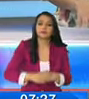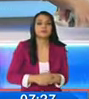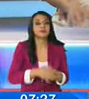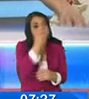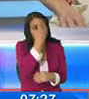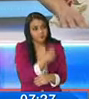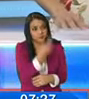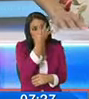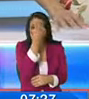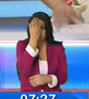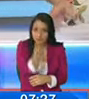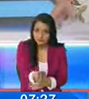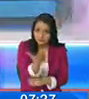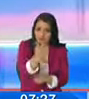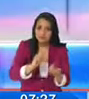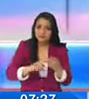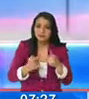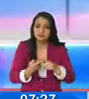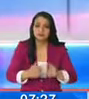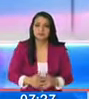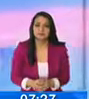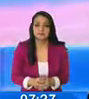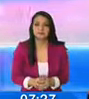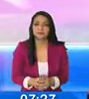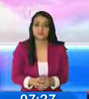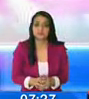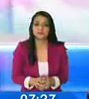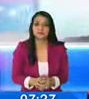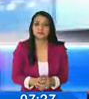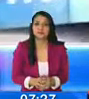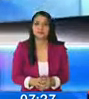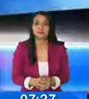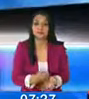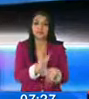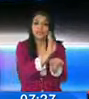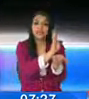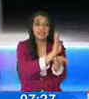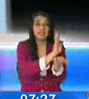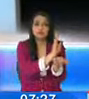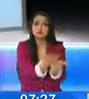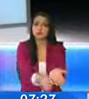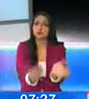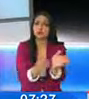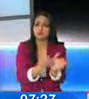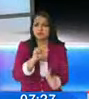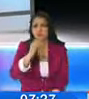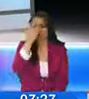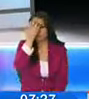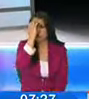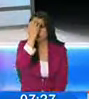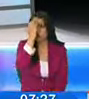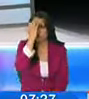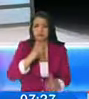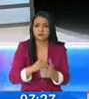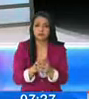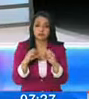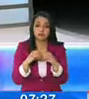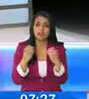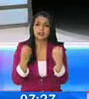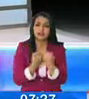buenos días, amigos. Así es, el Instituto Ecuatoriano de Seguridad Social vuelve a generar preocupación entre algunas